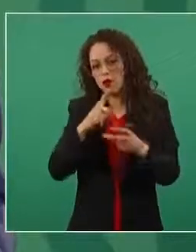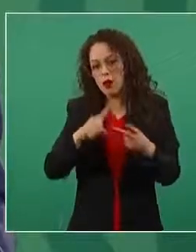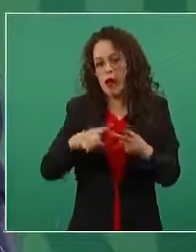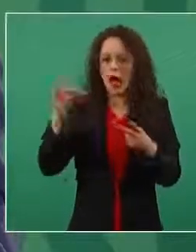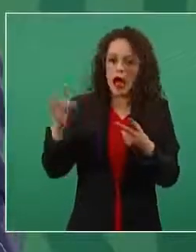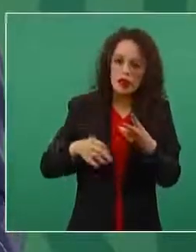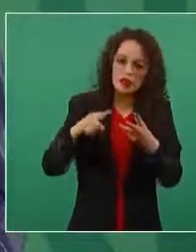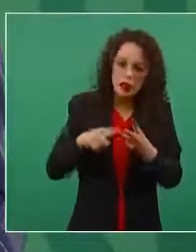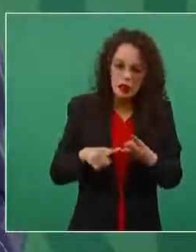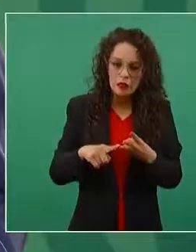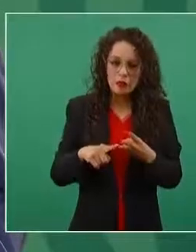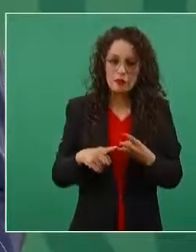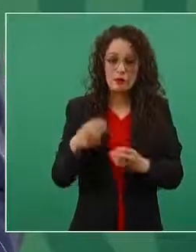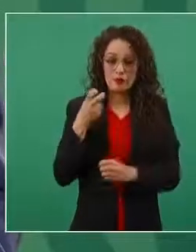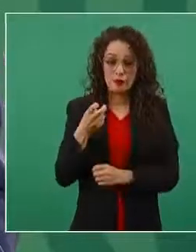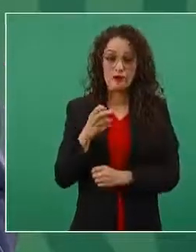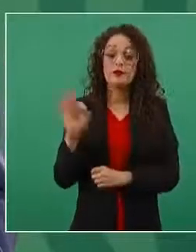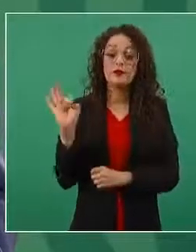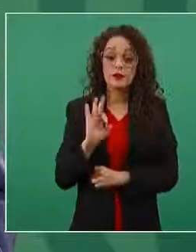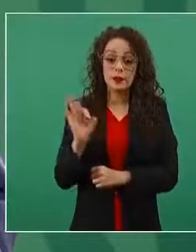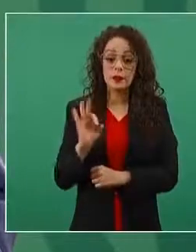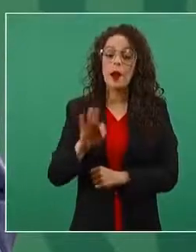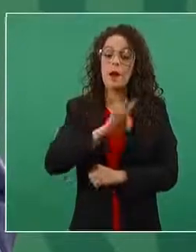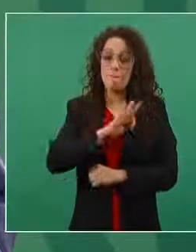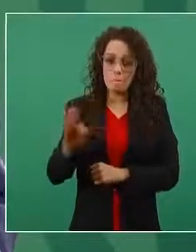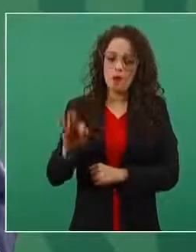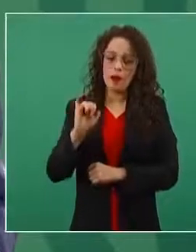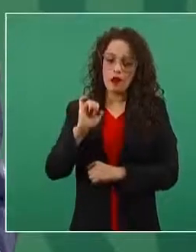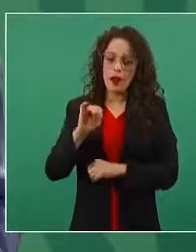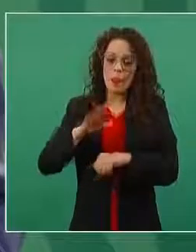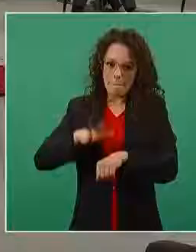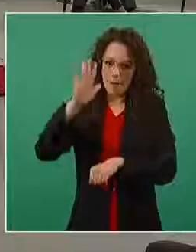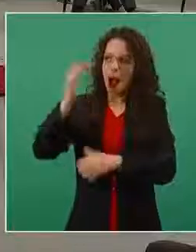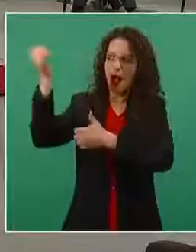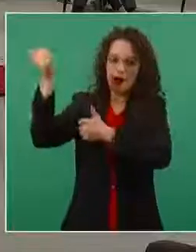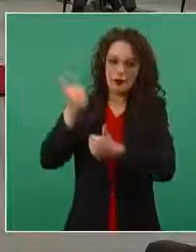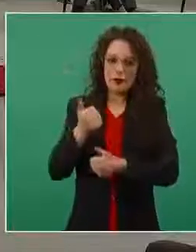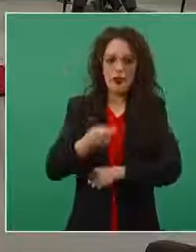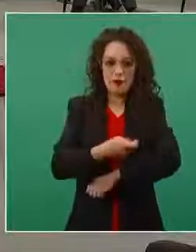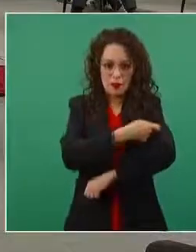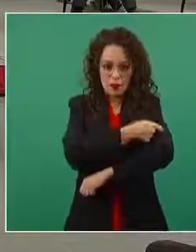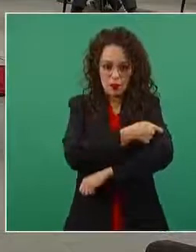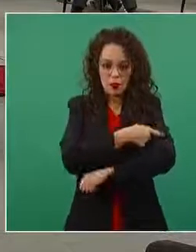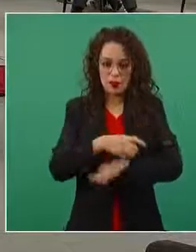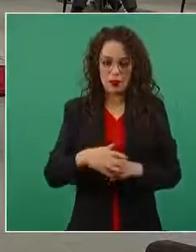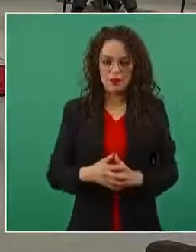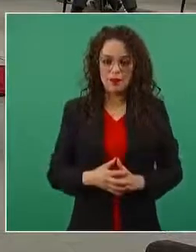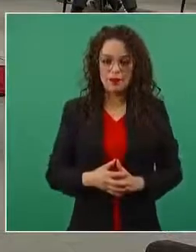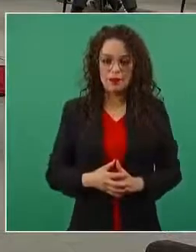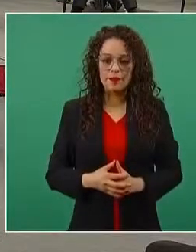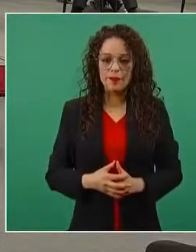es posible que nos liberen más vacunas. Con esto